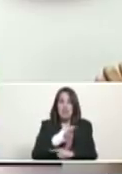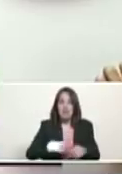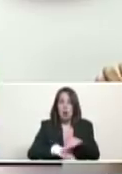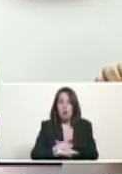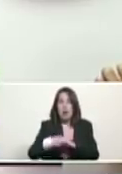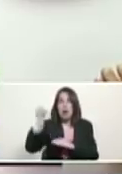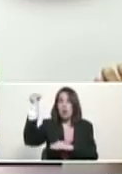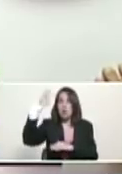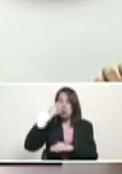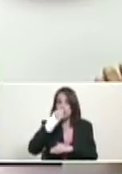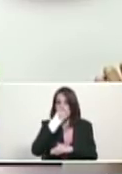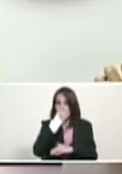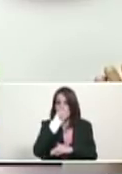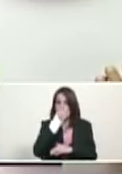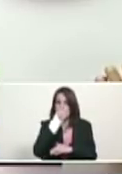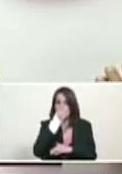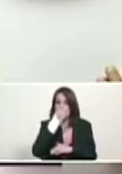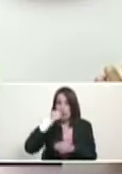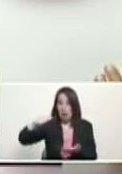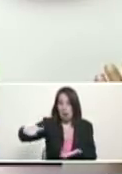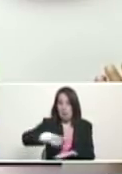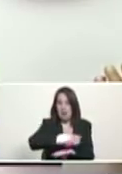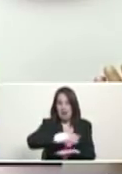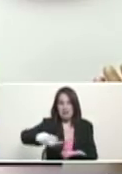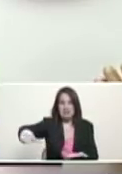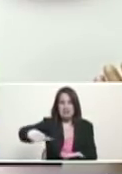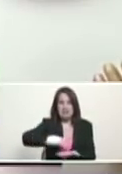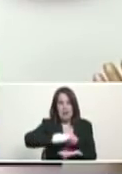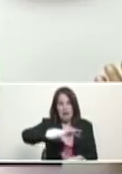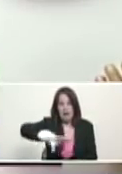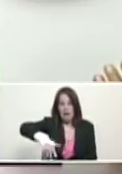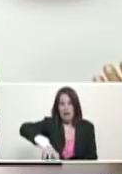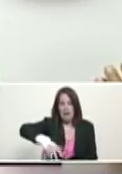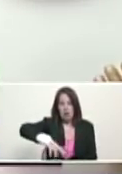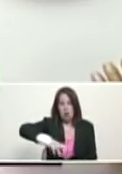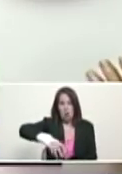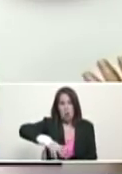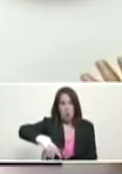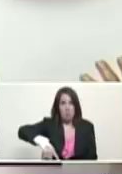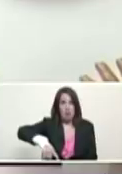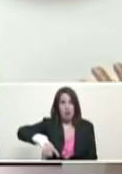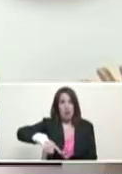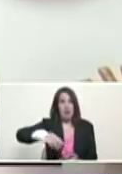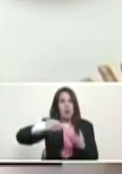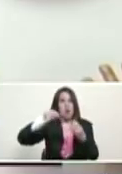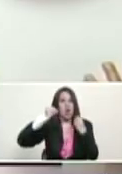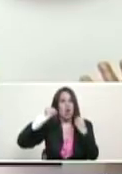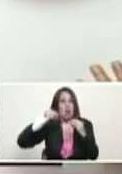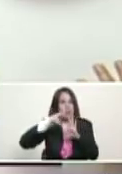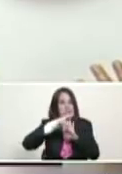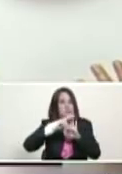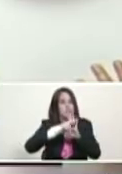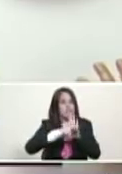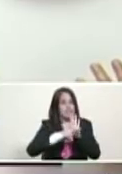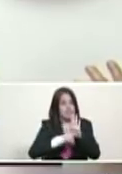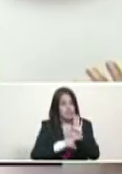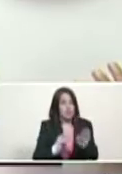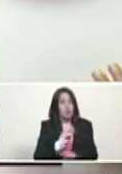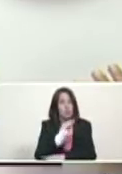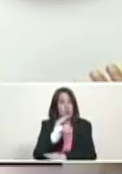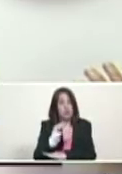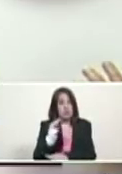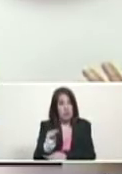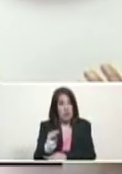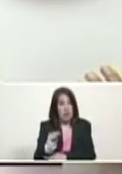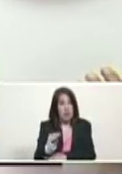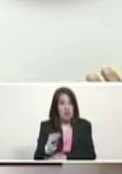Recomendaciones que hay. Momento de planchar, en el momento de lavar la ropa. Para tratar de cuidar. Cuidar este